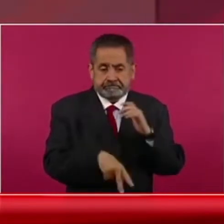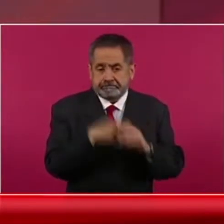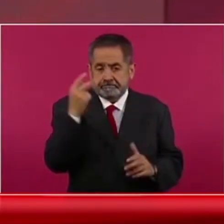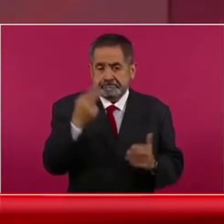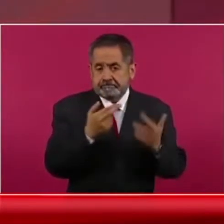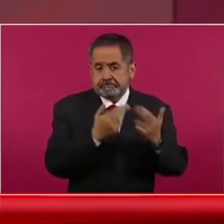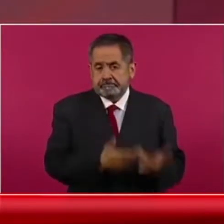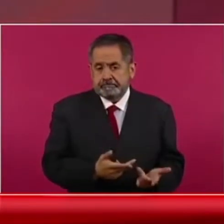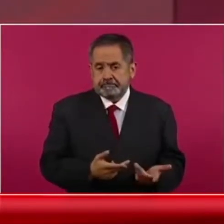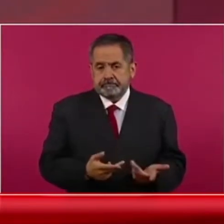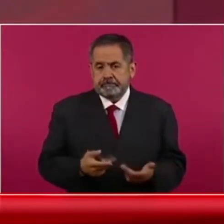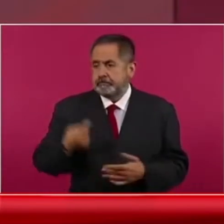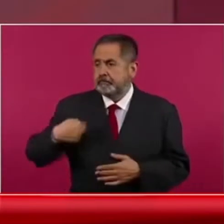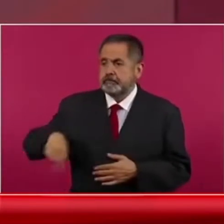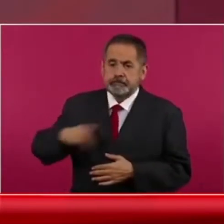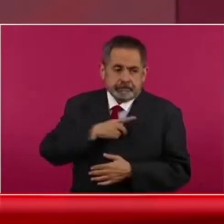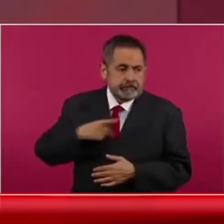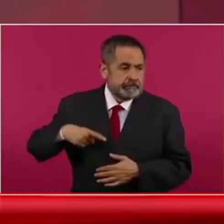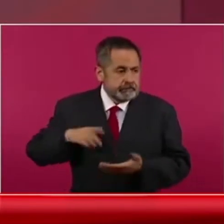quedó la deuda